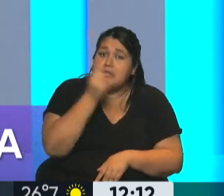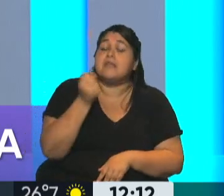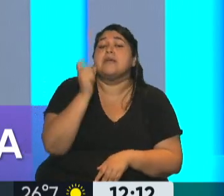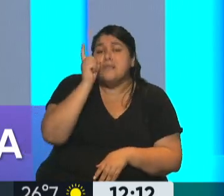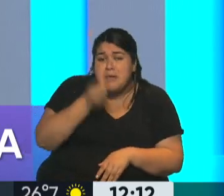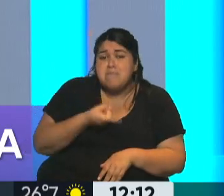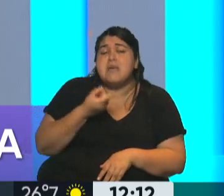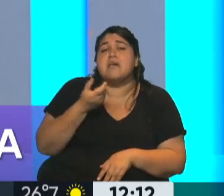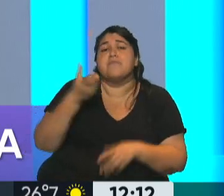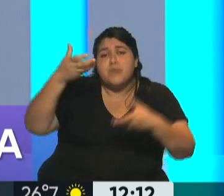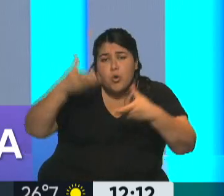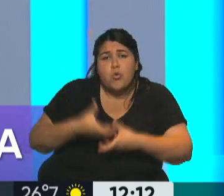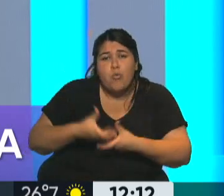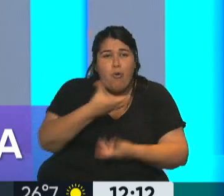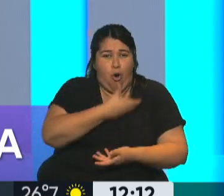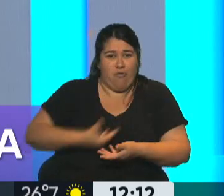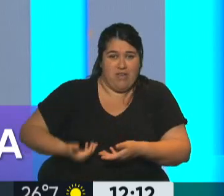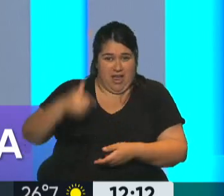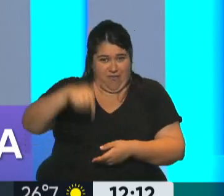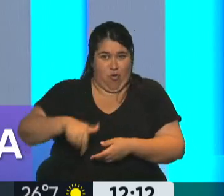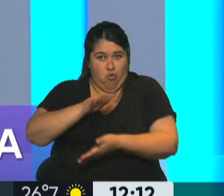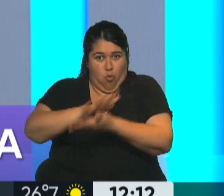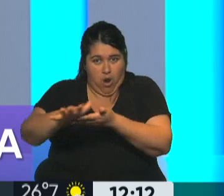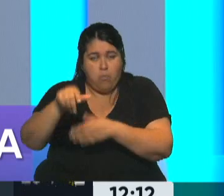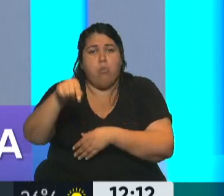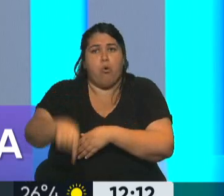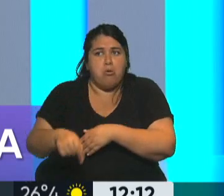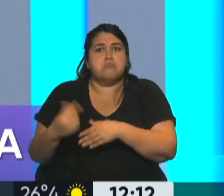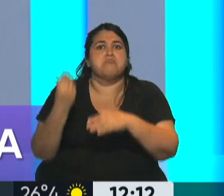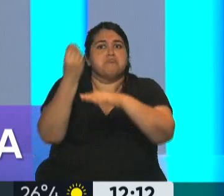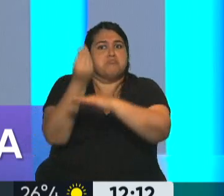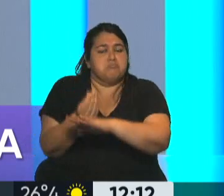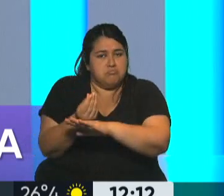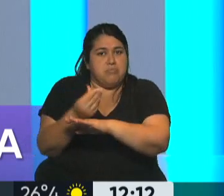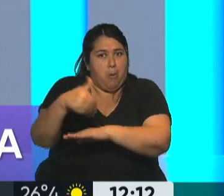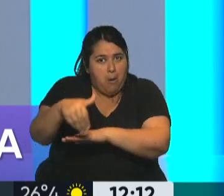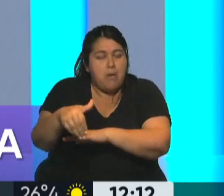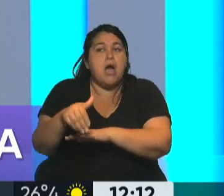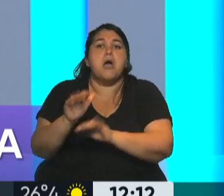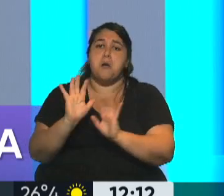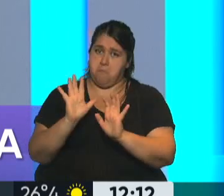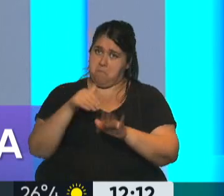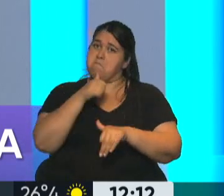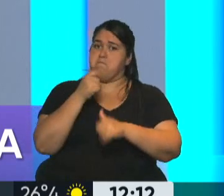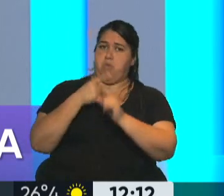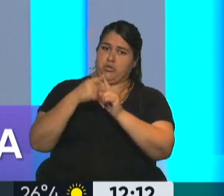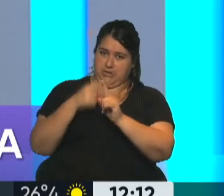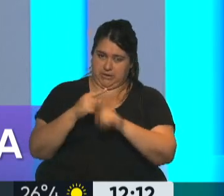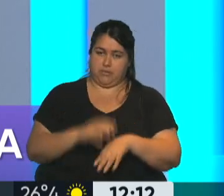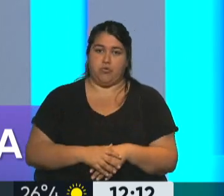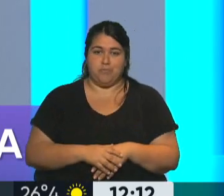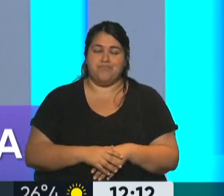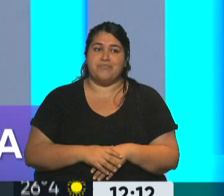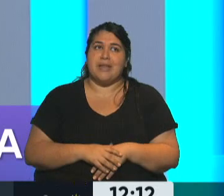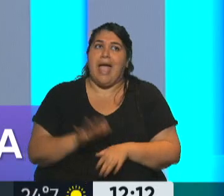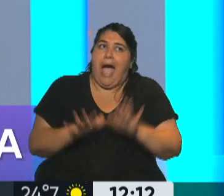el actual oficialismo como oposición, ¿no? De mi punto de vista, asumir una derrota no es ser derrotista. Yo creo que ahí hay dos cuestiones, ¿no? Una cosa es asumir la derrota y